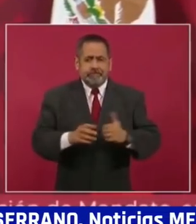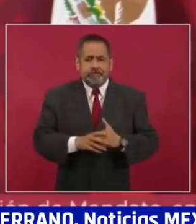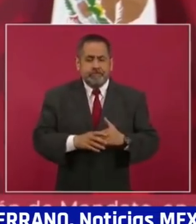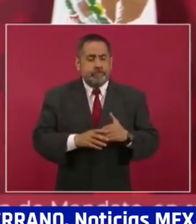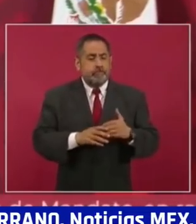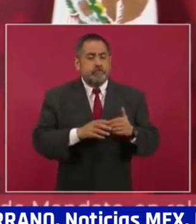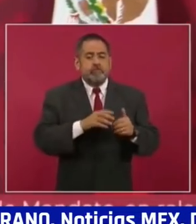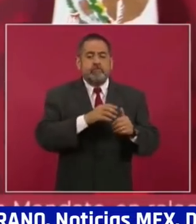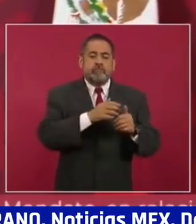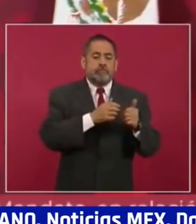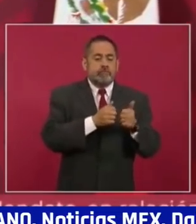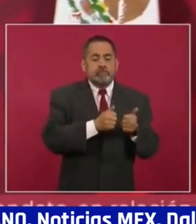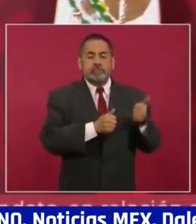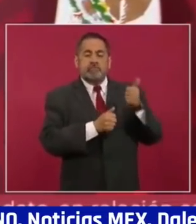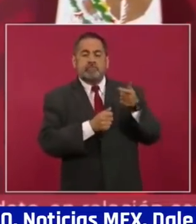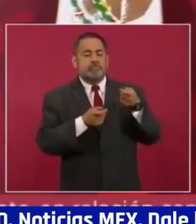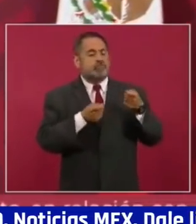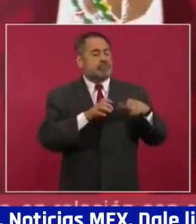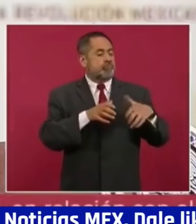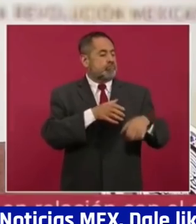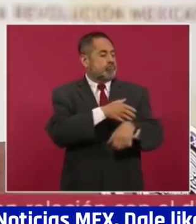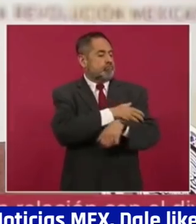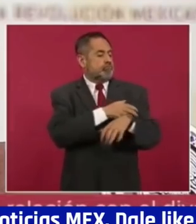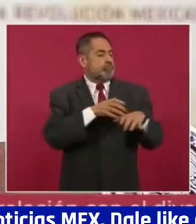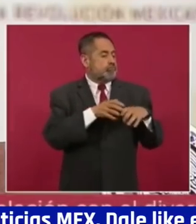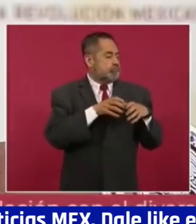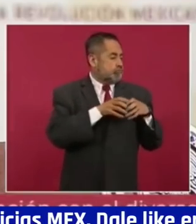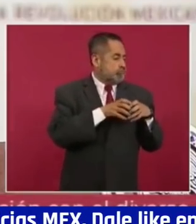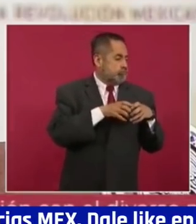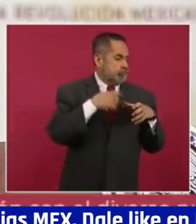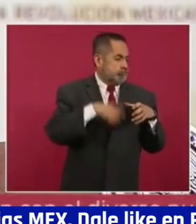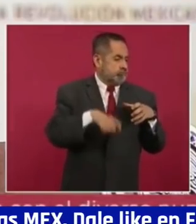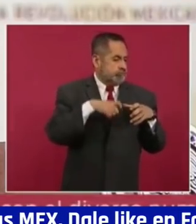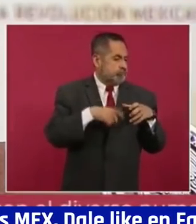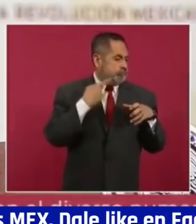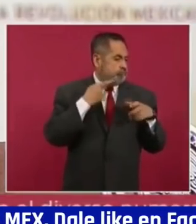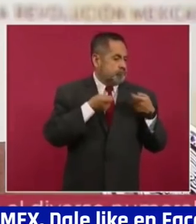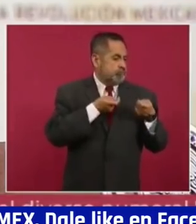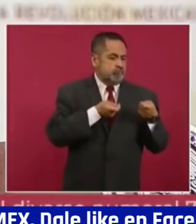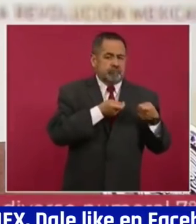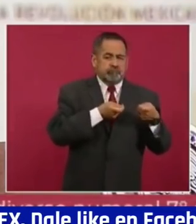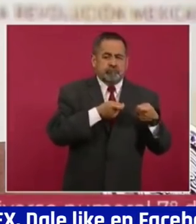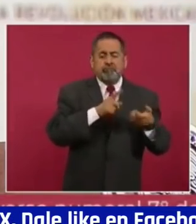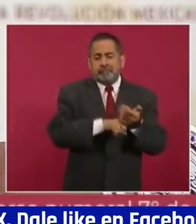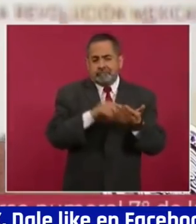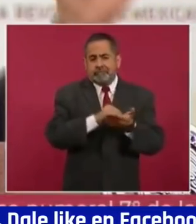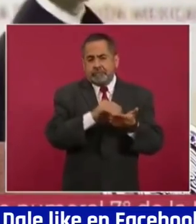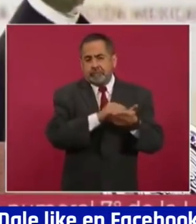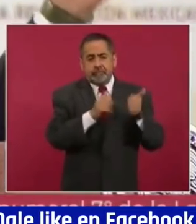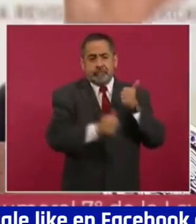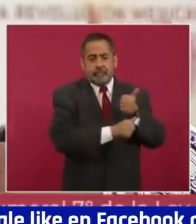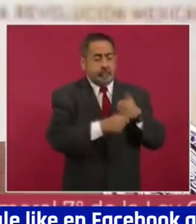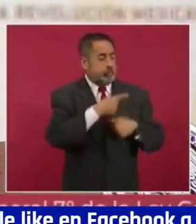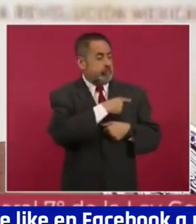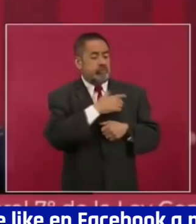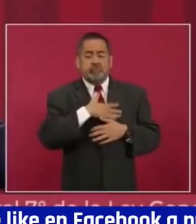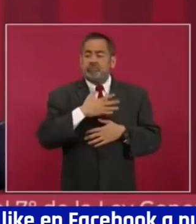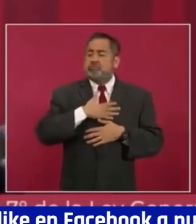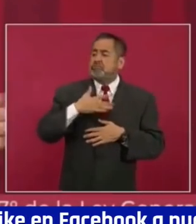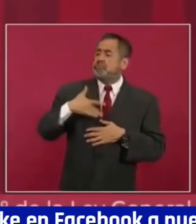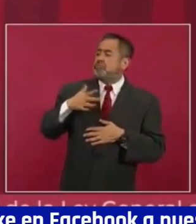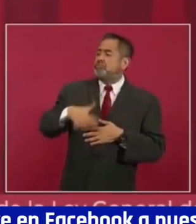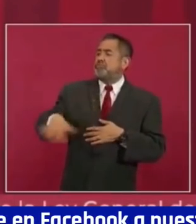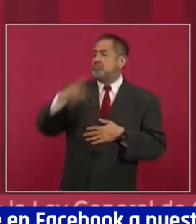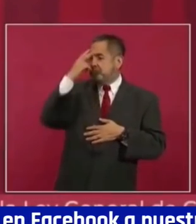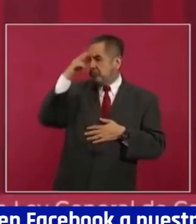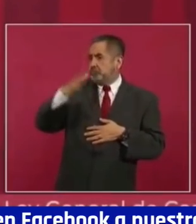elija a los magistrados del tribunal y a los consejeros del INE. Creo